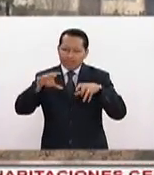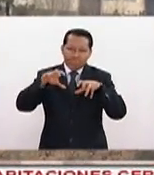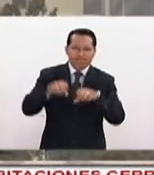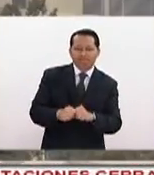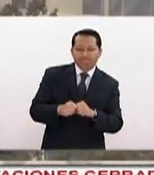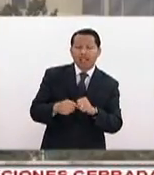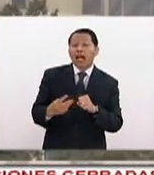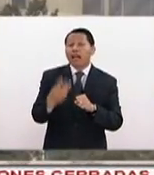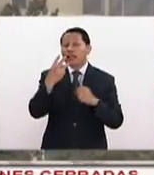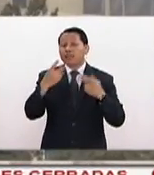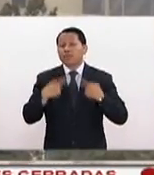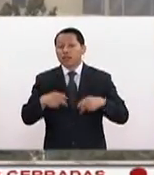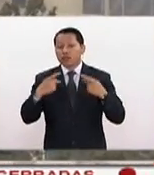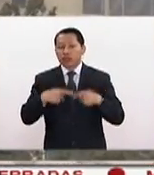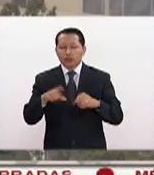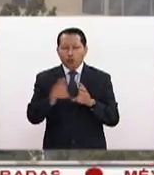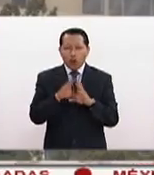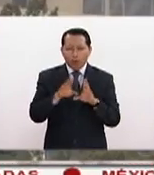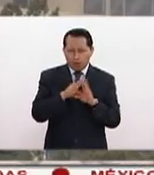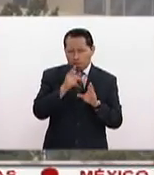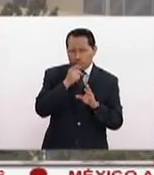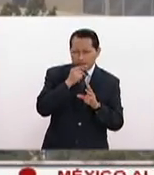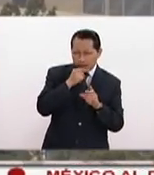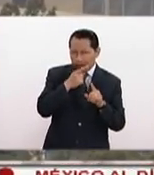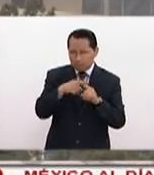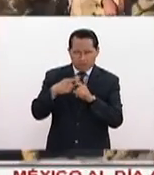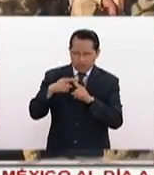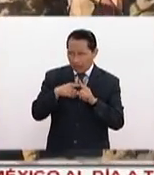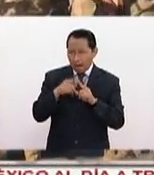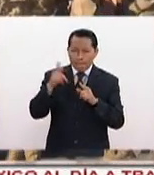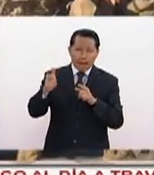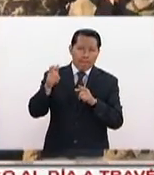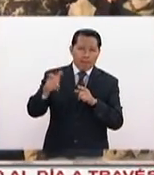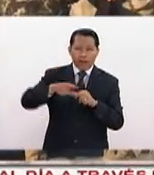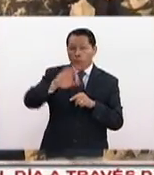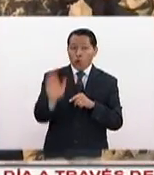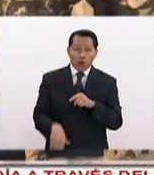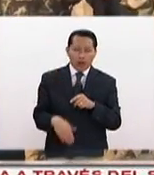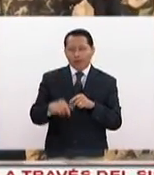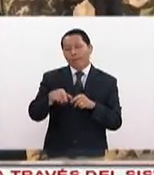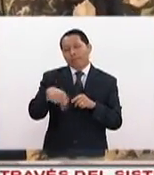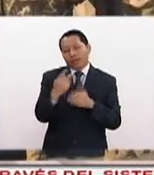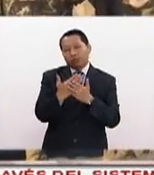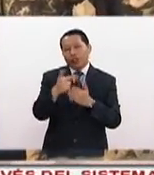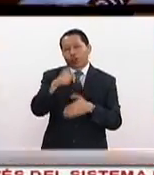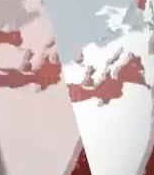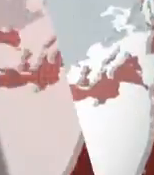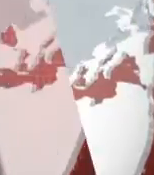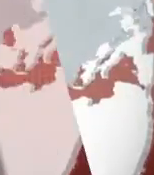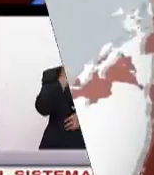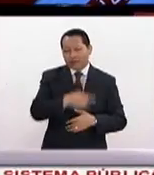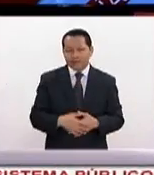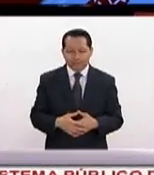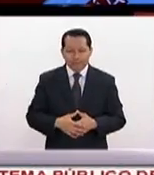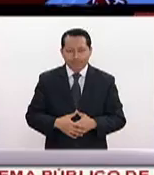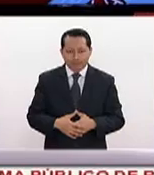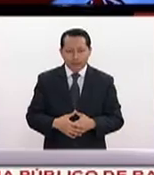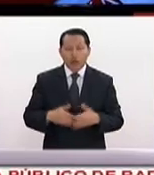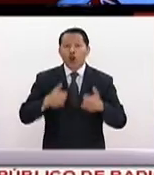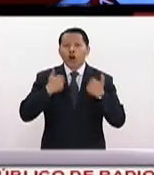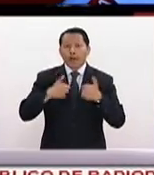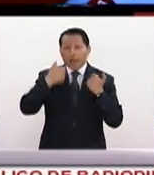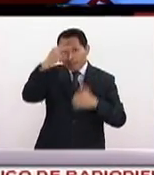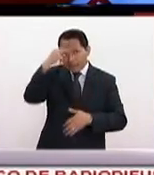3 atacantes fueron abatidos por las autoridades, quienes consiguieron tomar el control del lugar 12 horas después. Un